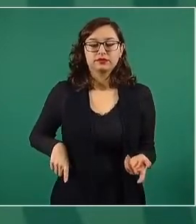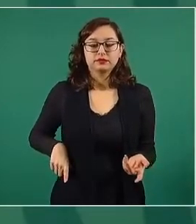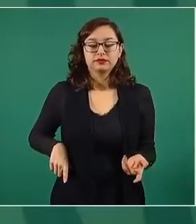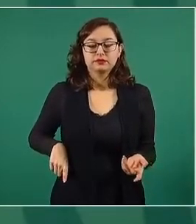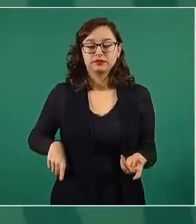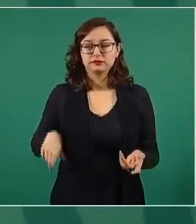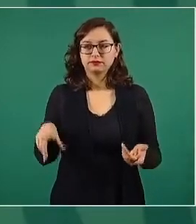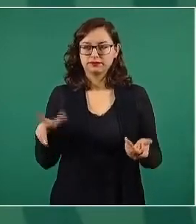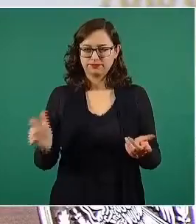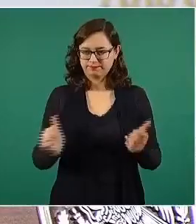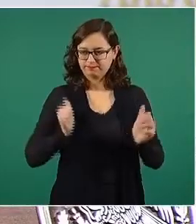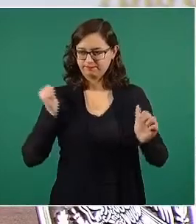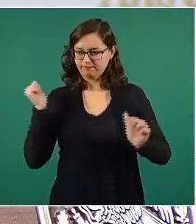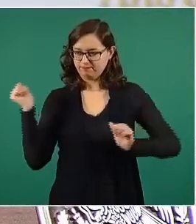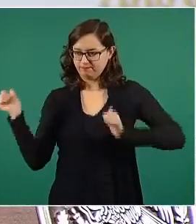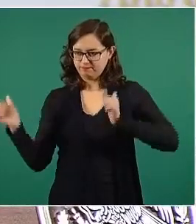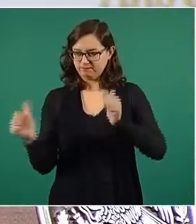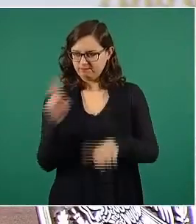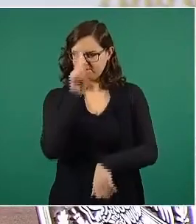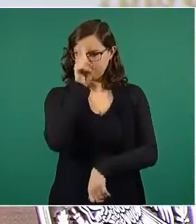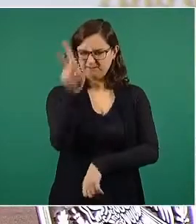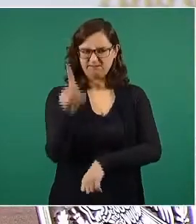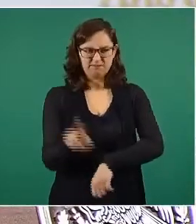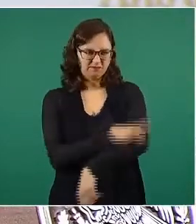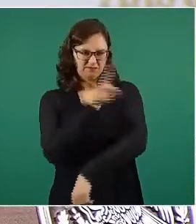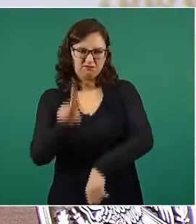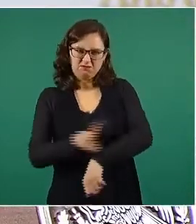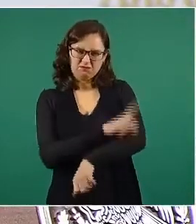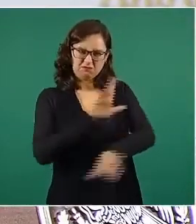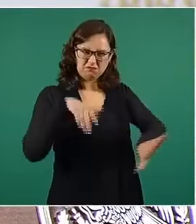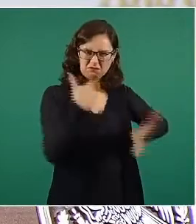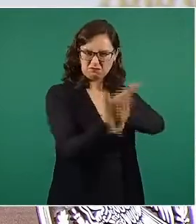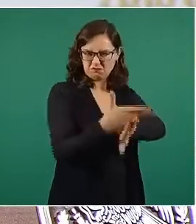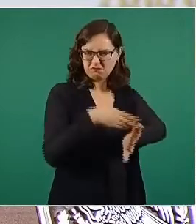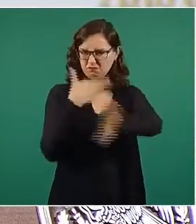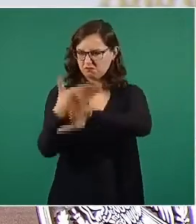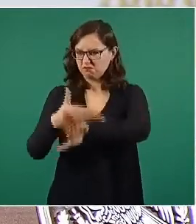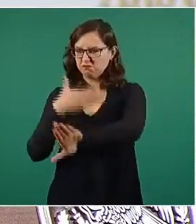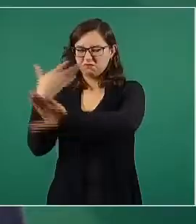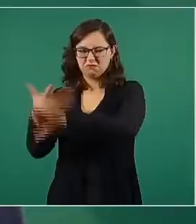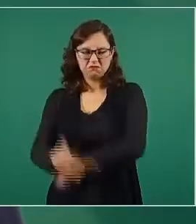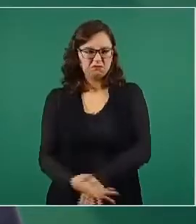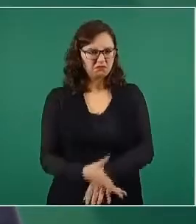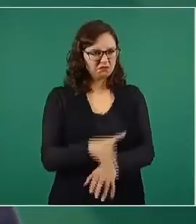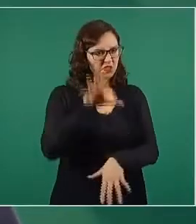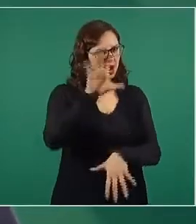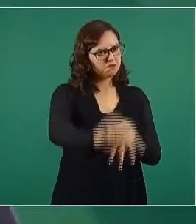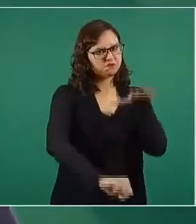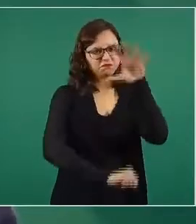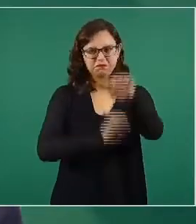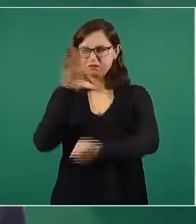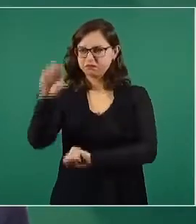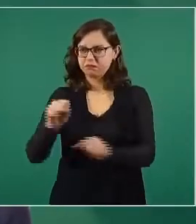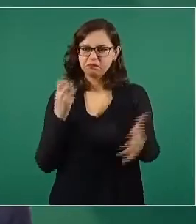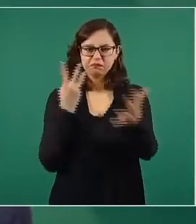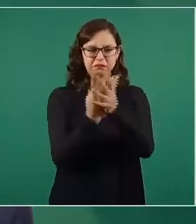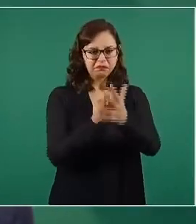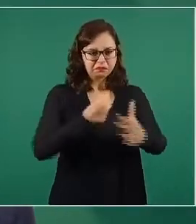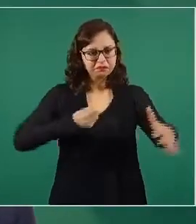para encarcelar, para reprimir a adversarios, a